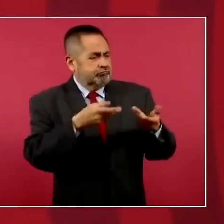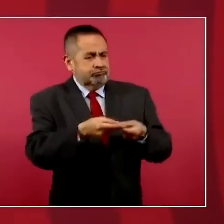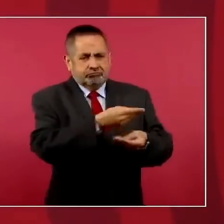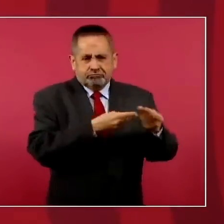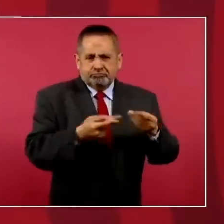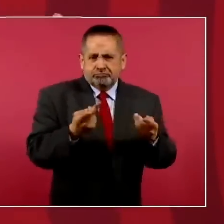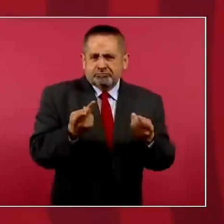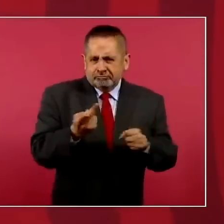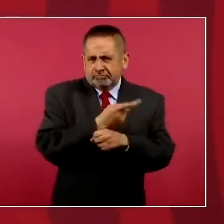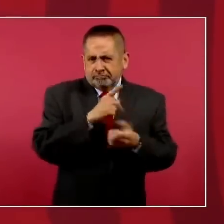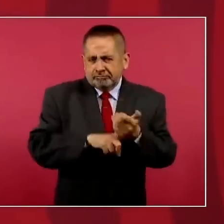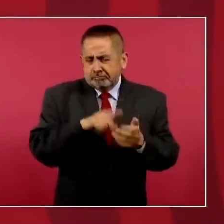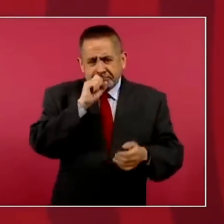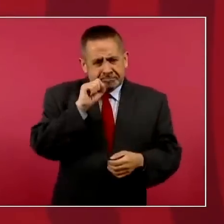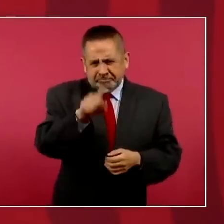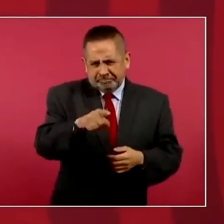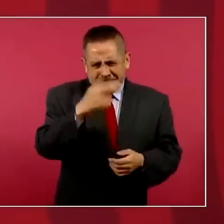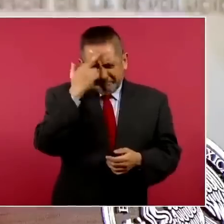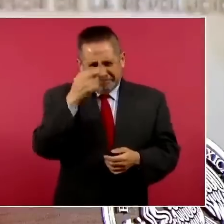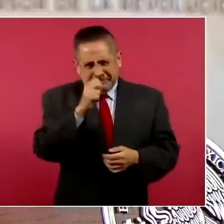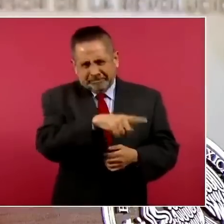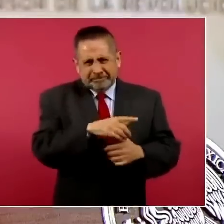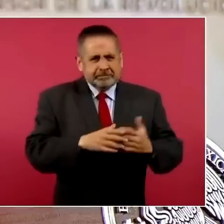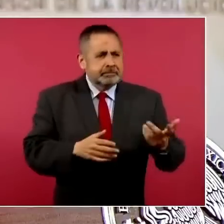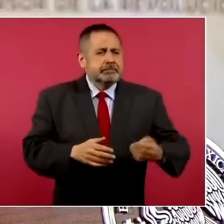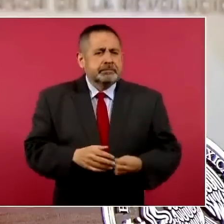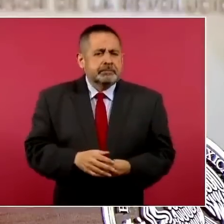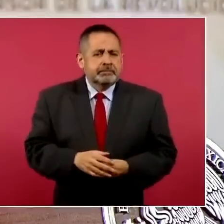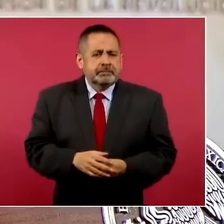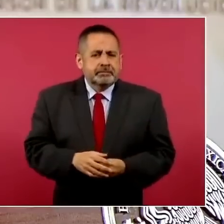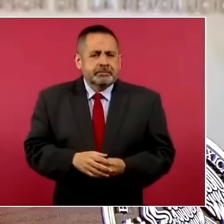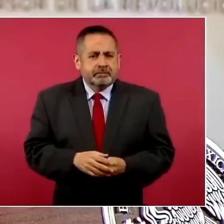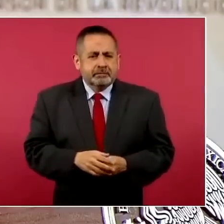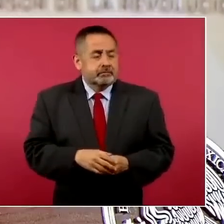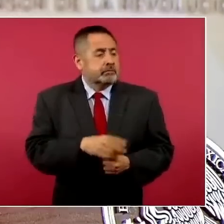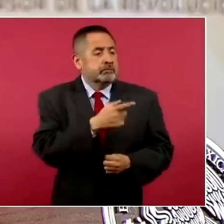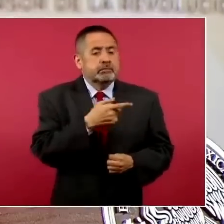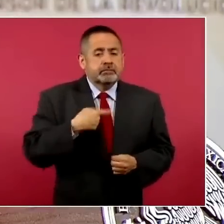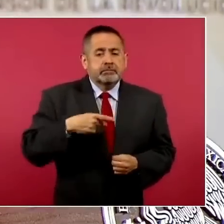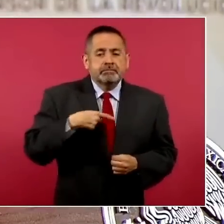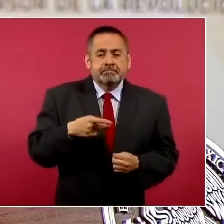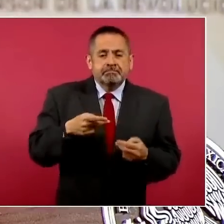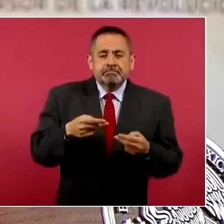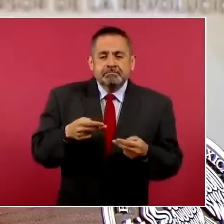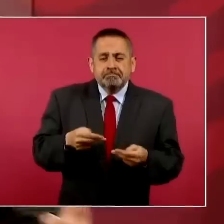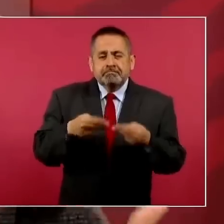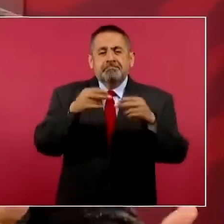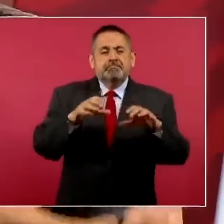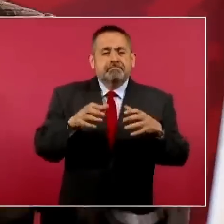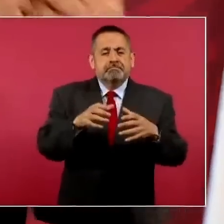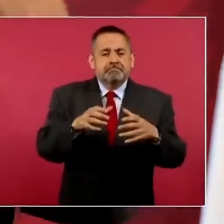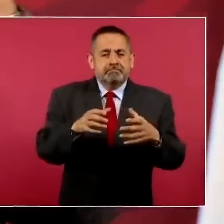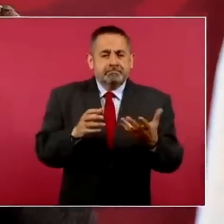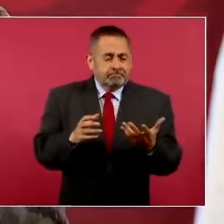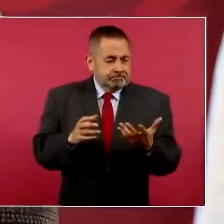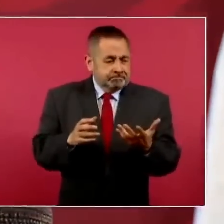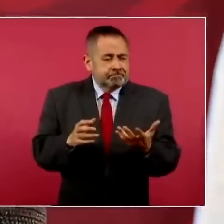y como sucede, pequeño, le va mal, ni modo que el Estado